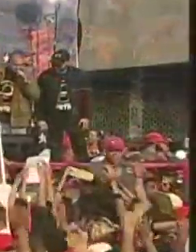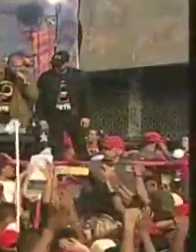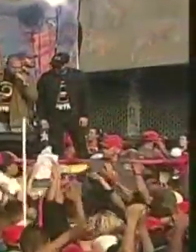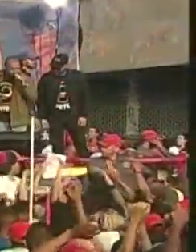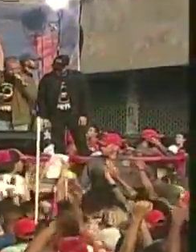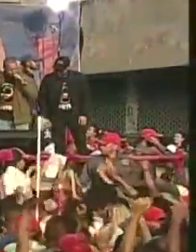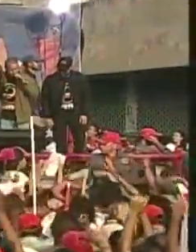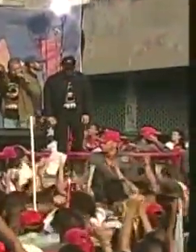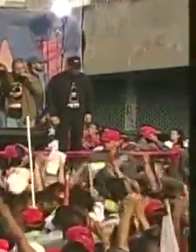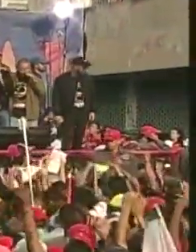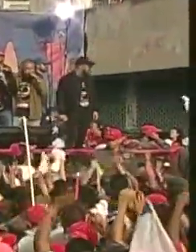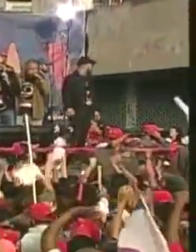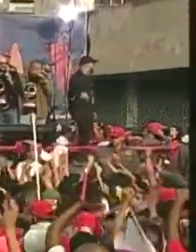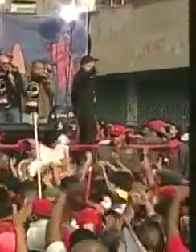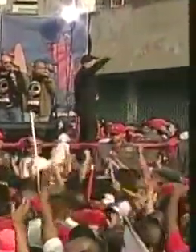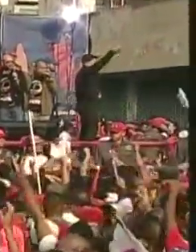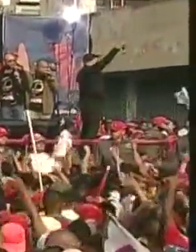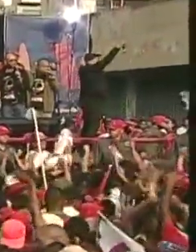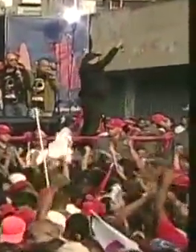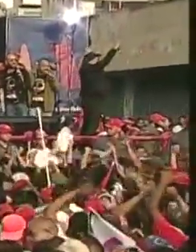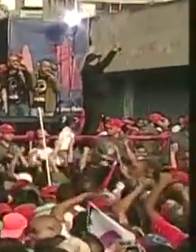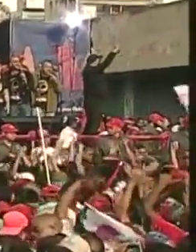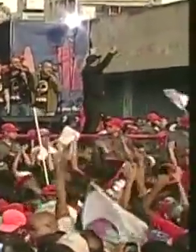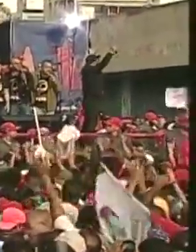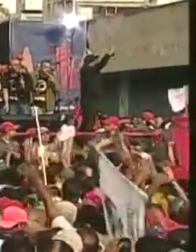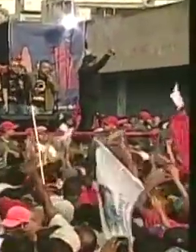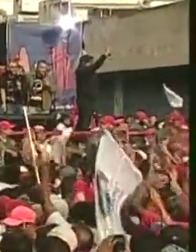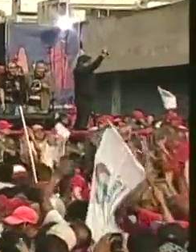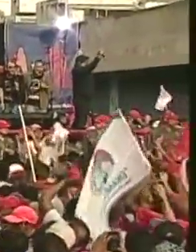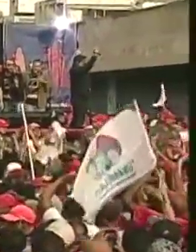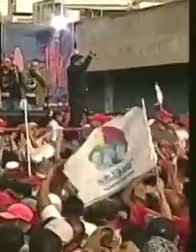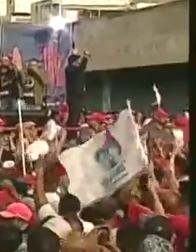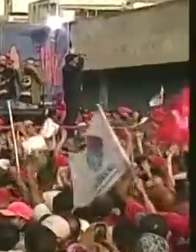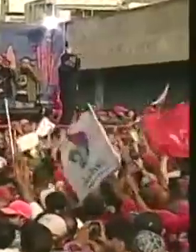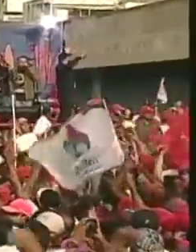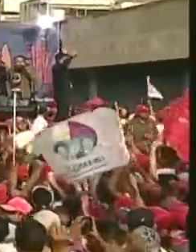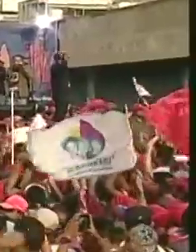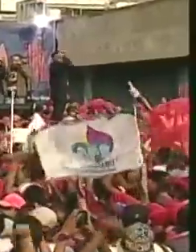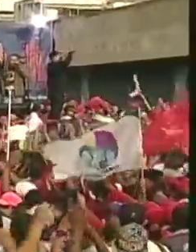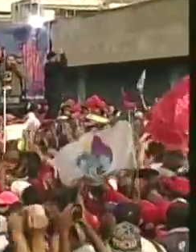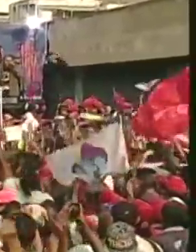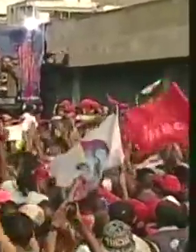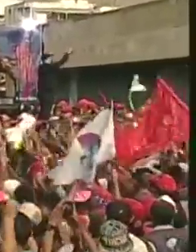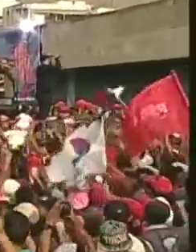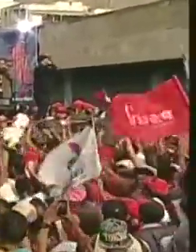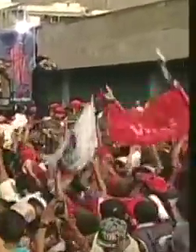manda con el pueblo. ¡Vamos, dice! ¡Revolucionario!